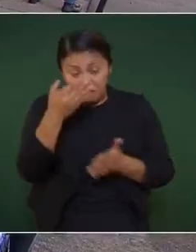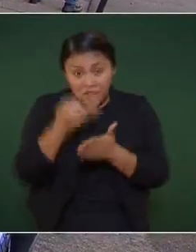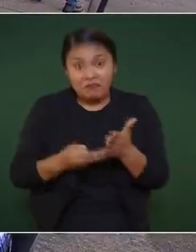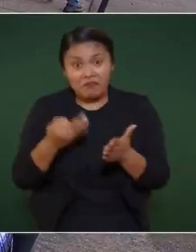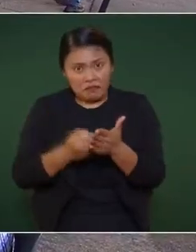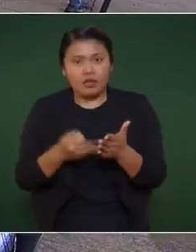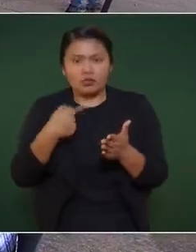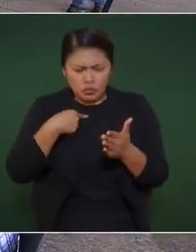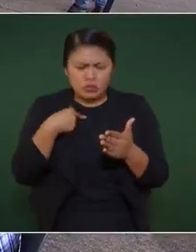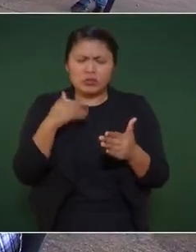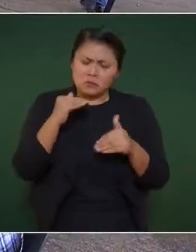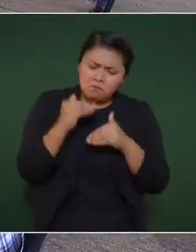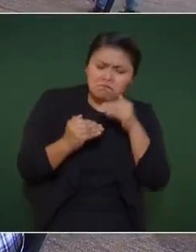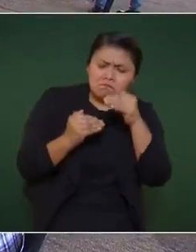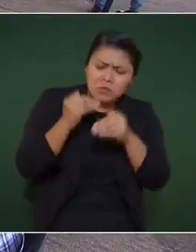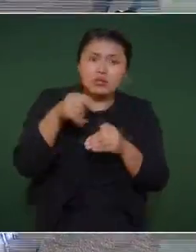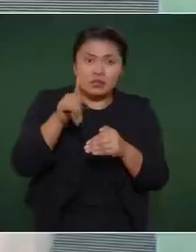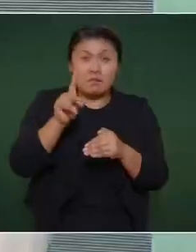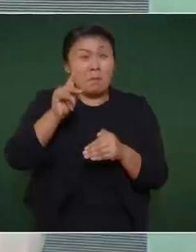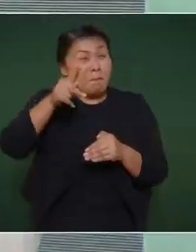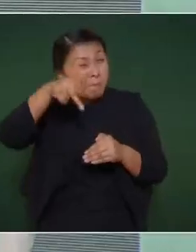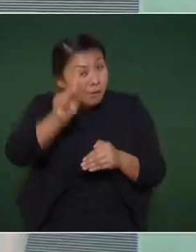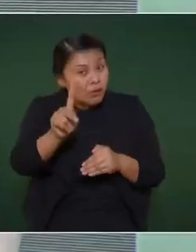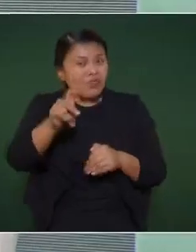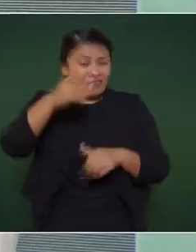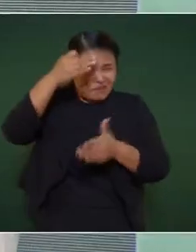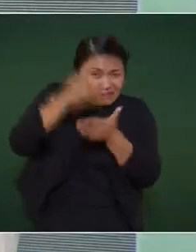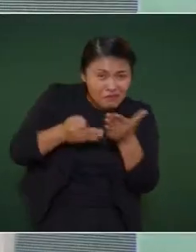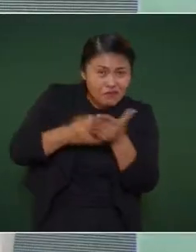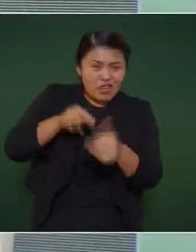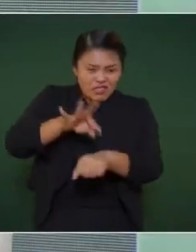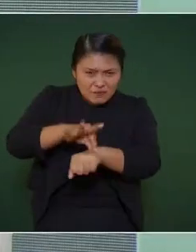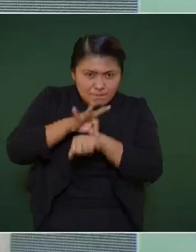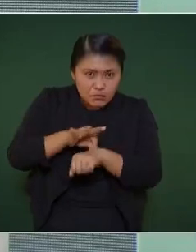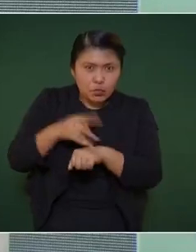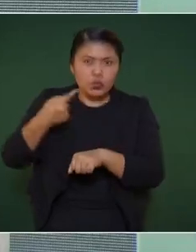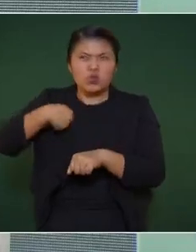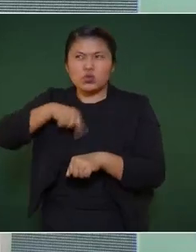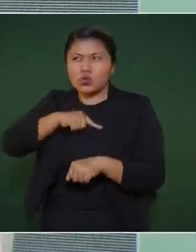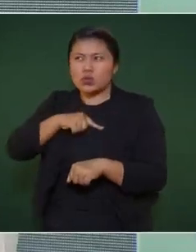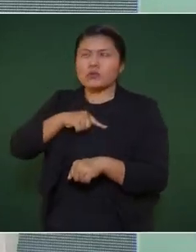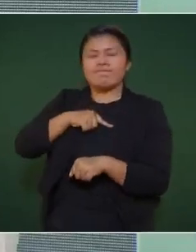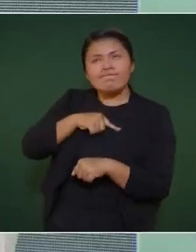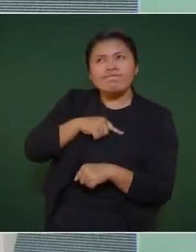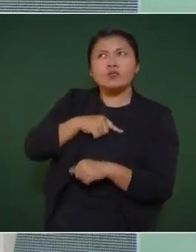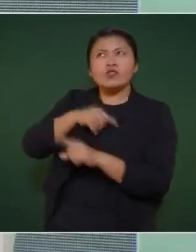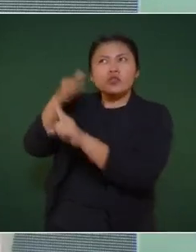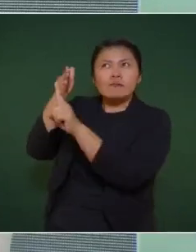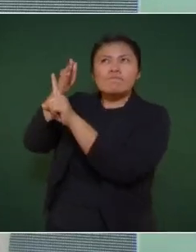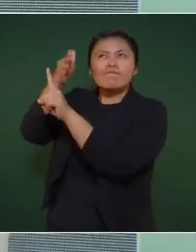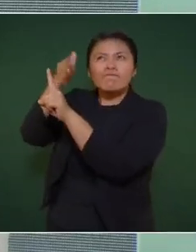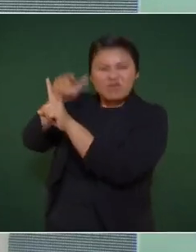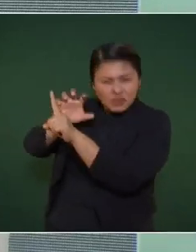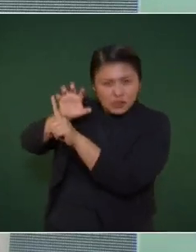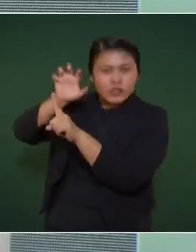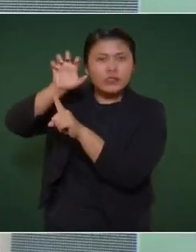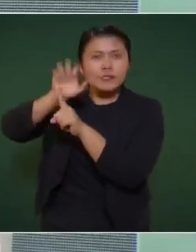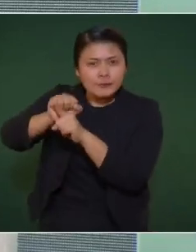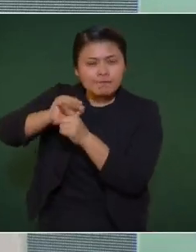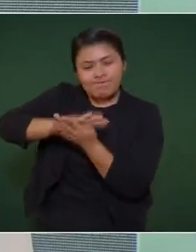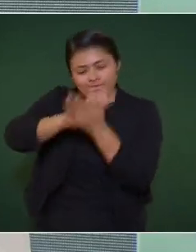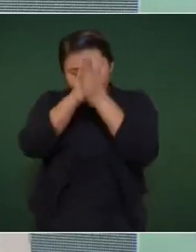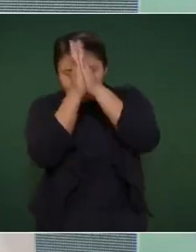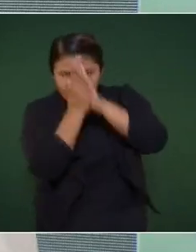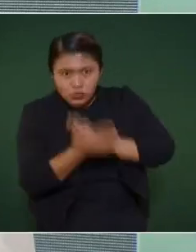realidad. Pero lo que queremos es convertir ese sueño en realidad. Y es mi compromiso.